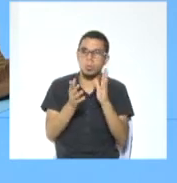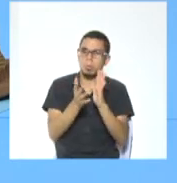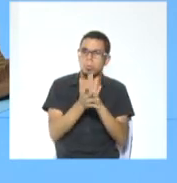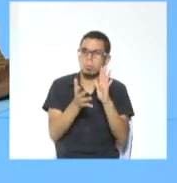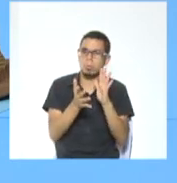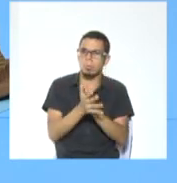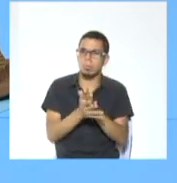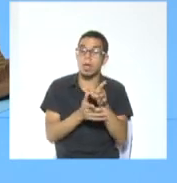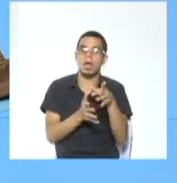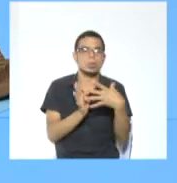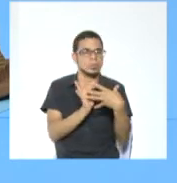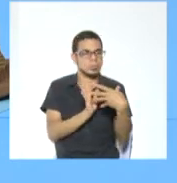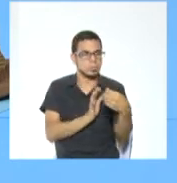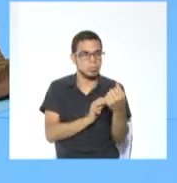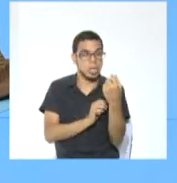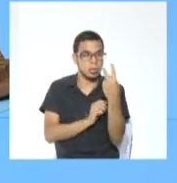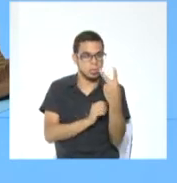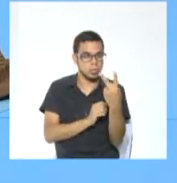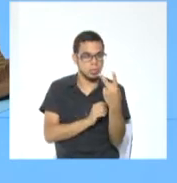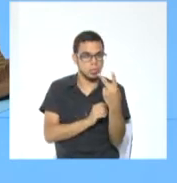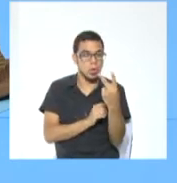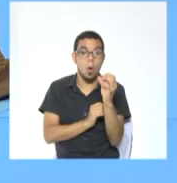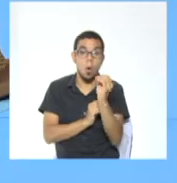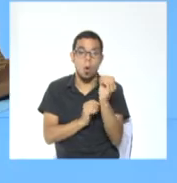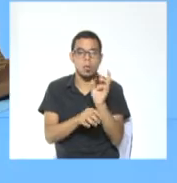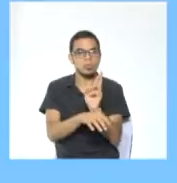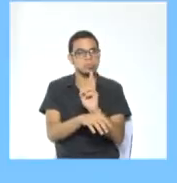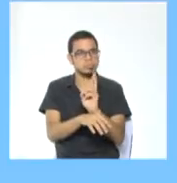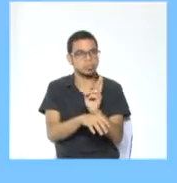también lo hagan a su vez o lo hacemos más rapidito.